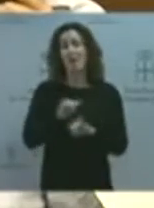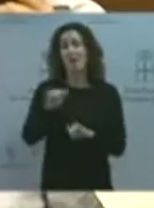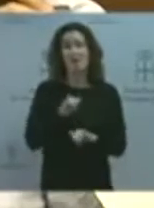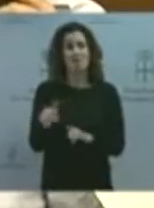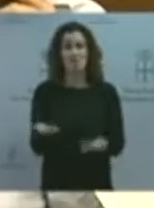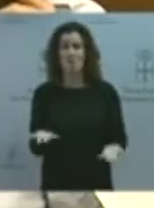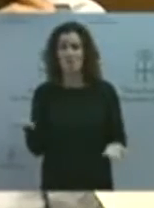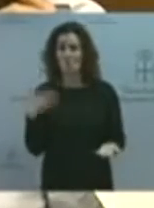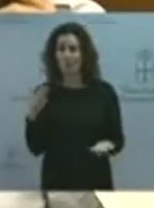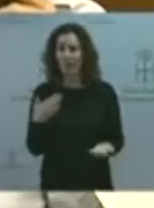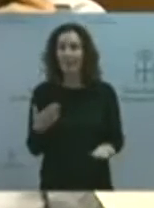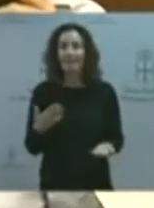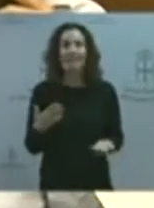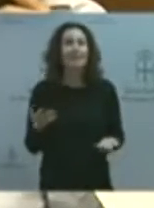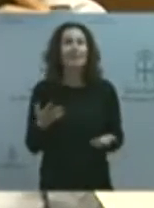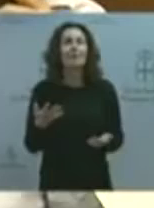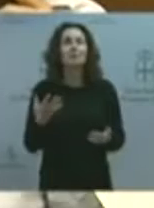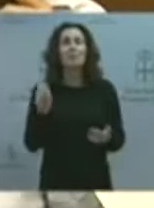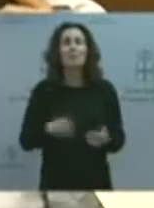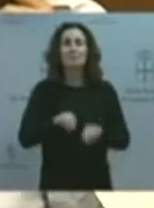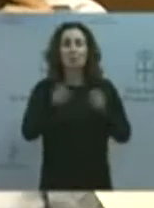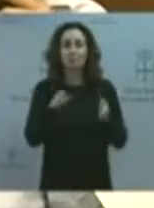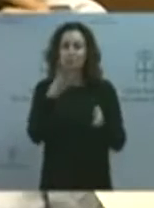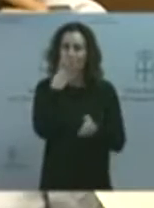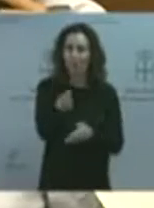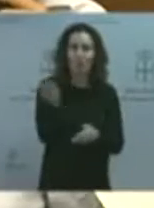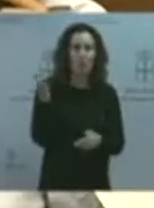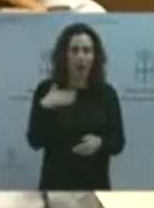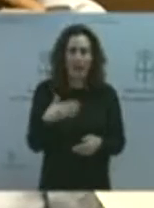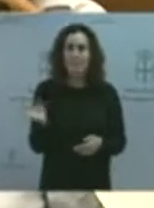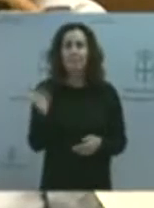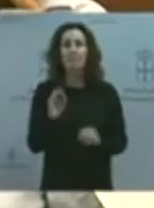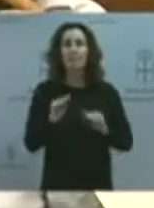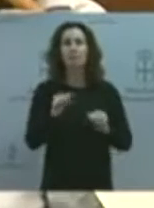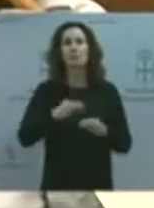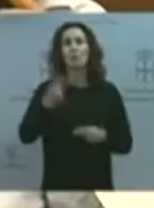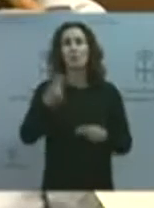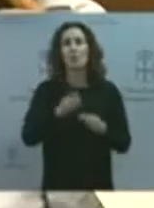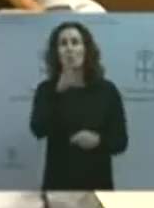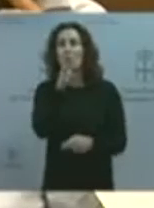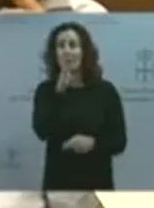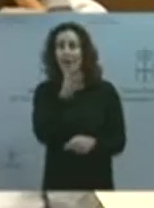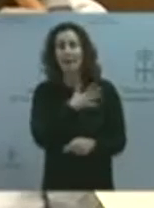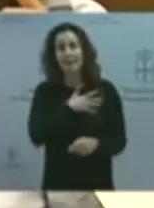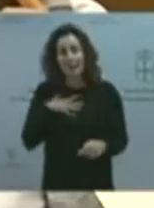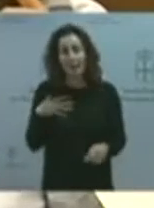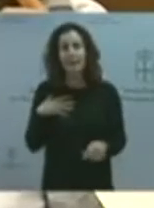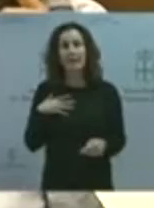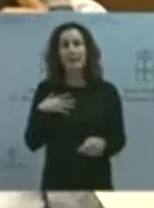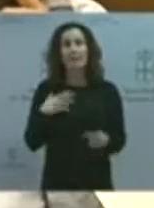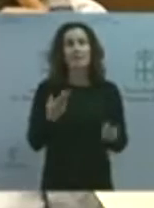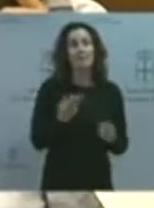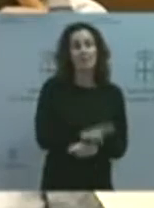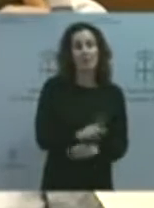Pajares o el peaje del Huerna que ustedes prometen suprimir en la oposición y cuando están en el gobierno hablan o la tachan sin